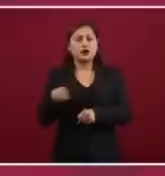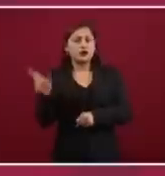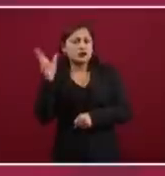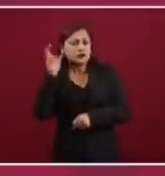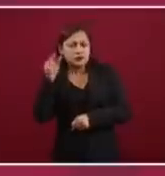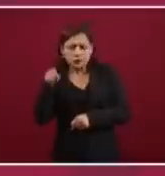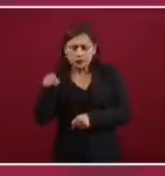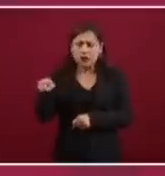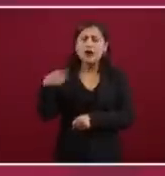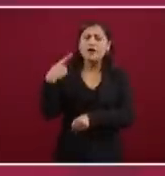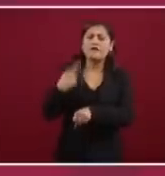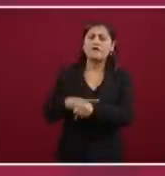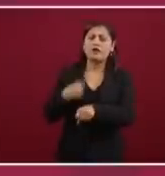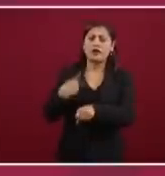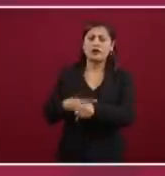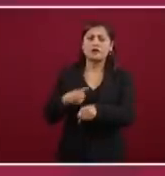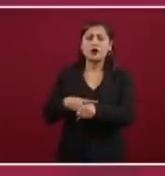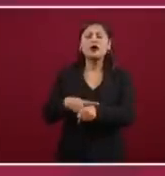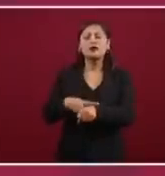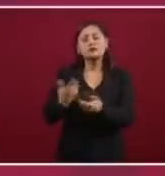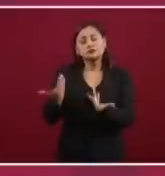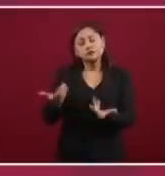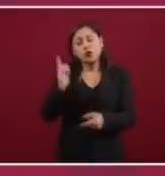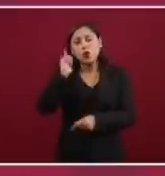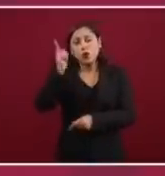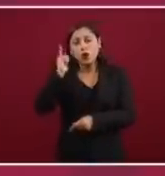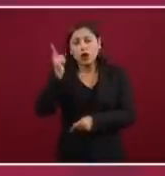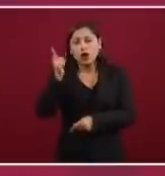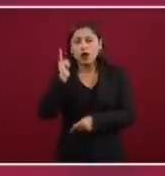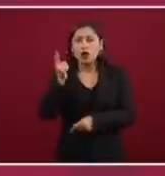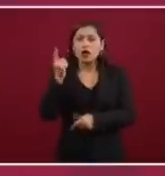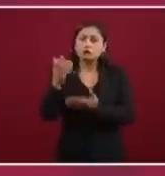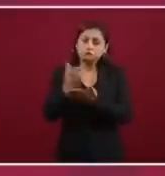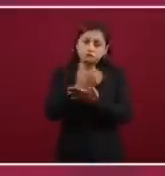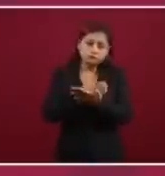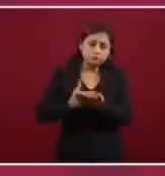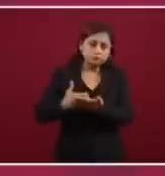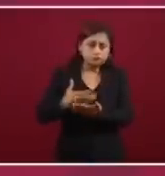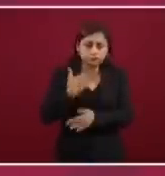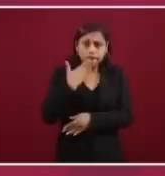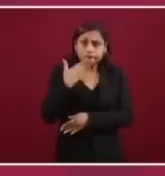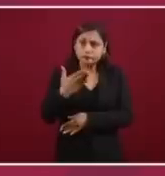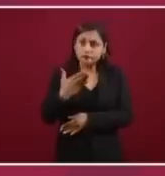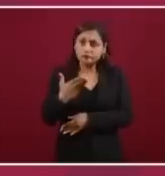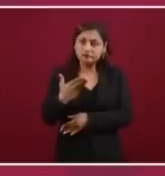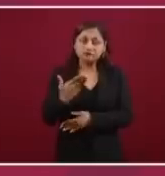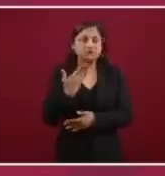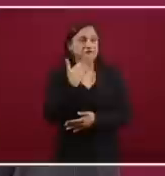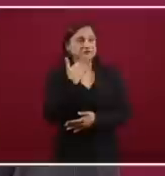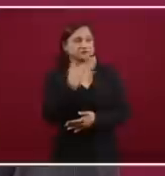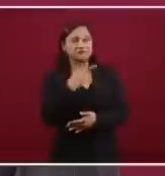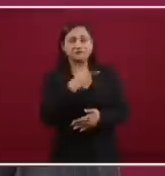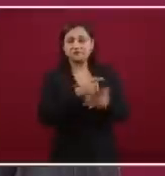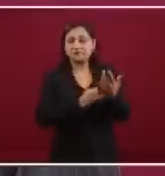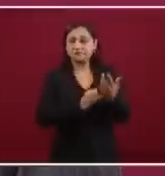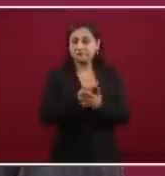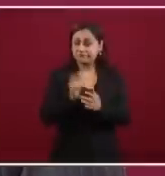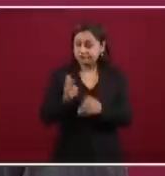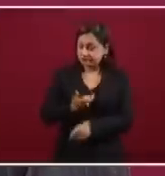le deseamos que se recupere, pero qué bien que se tomó esa